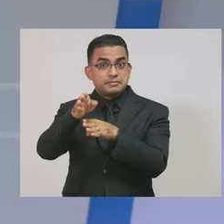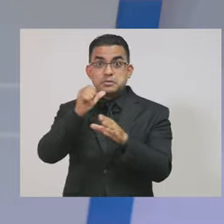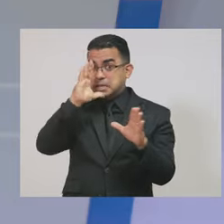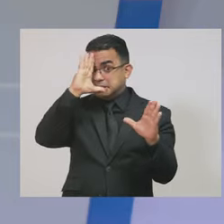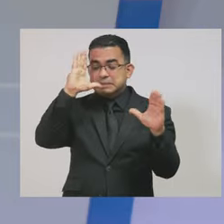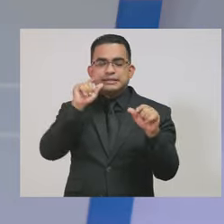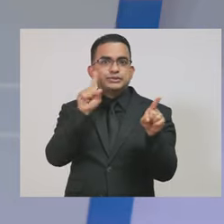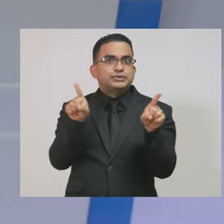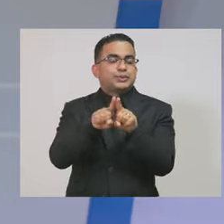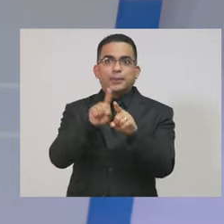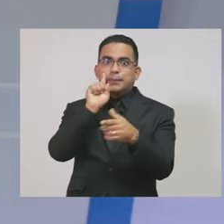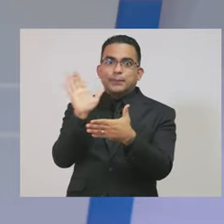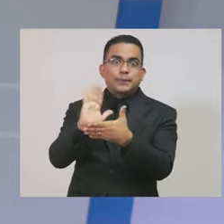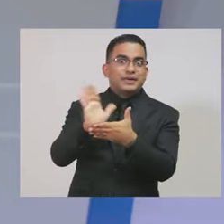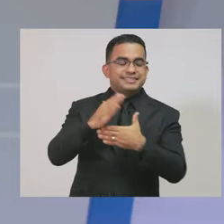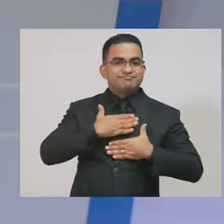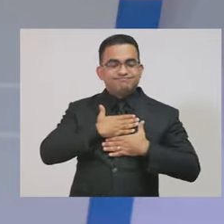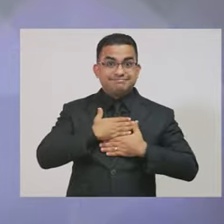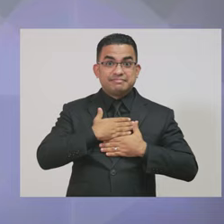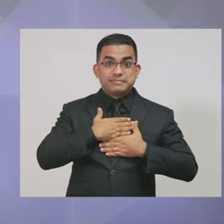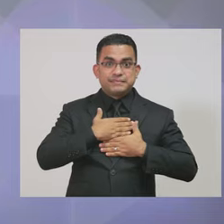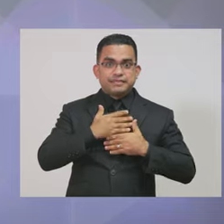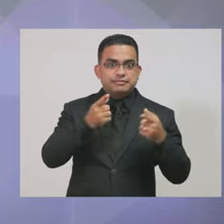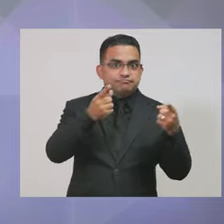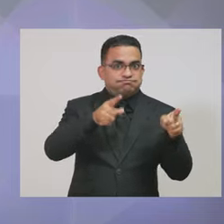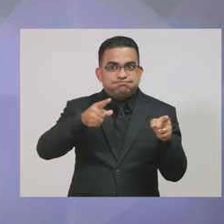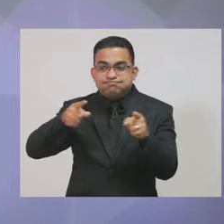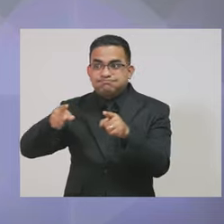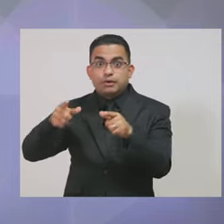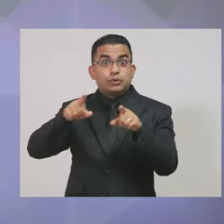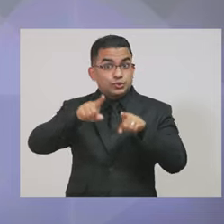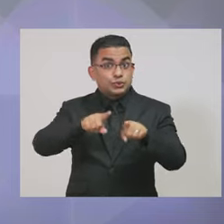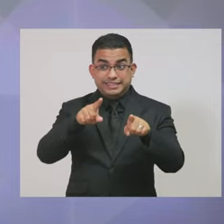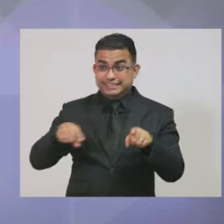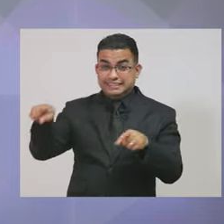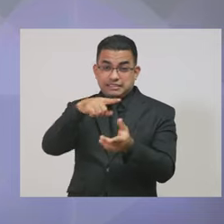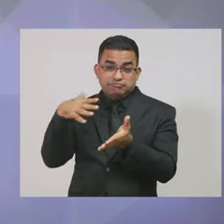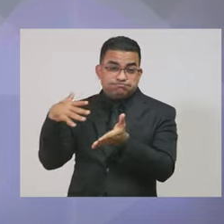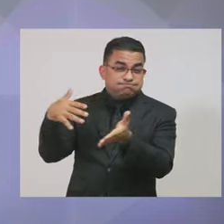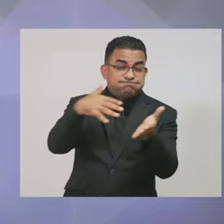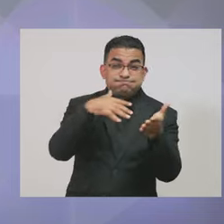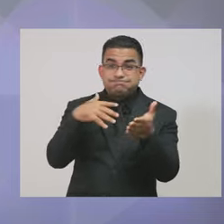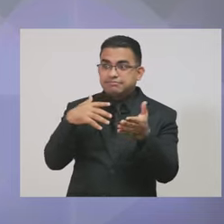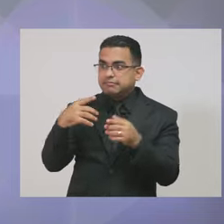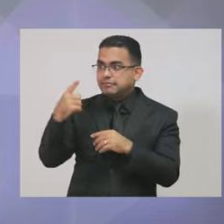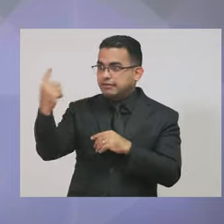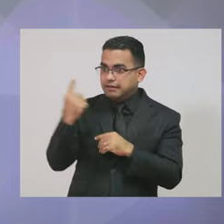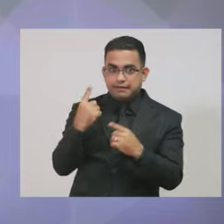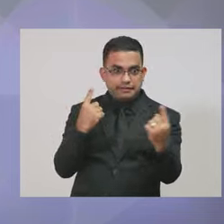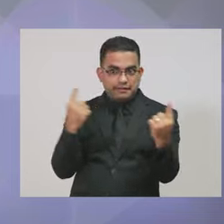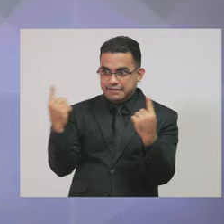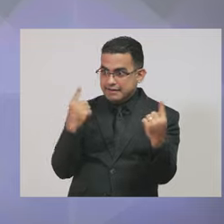uno tan inadvertido y de película de diario piénsenlo todos los sucesos que debieron pasar para que